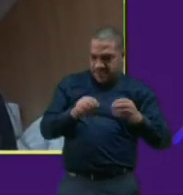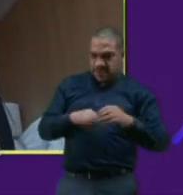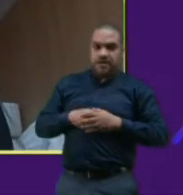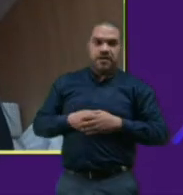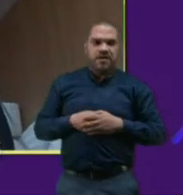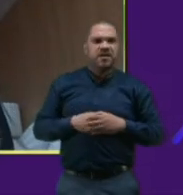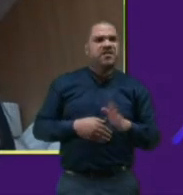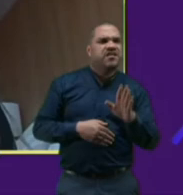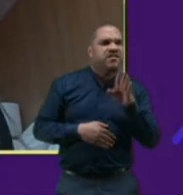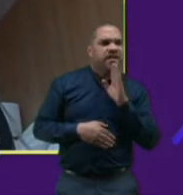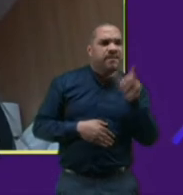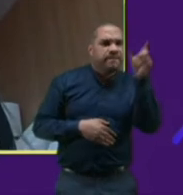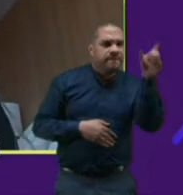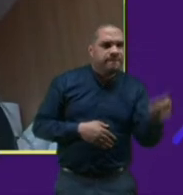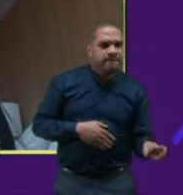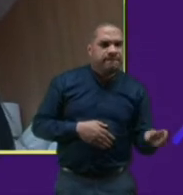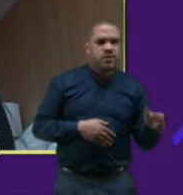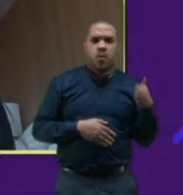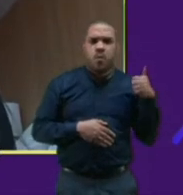es